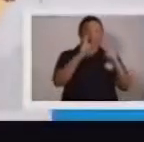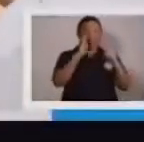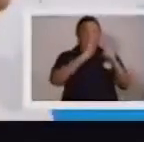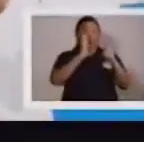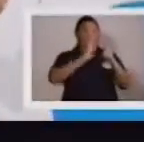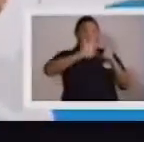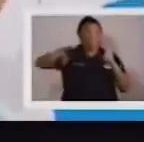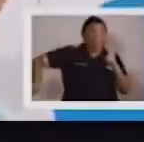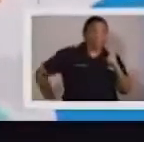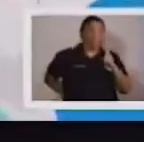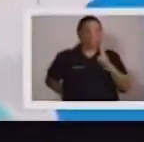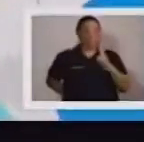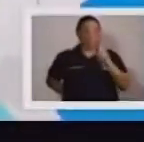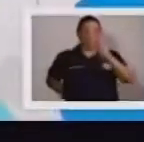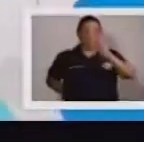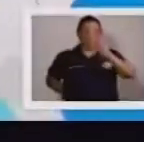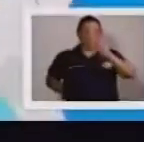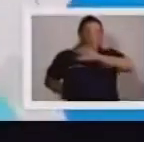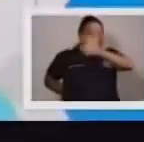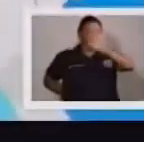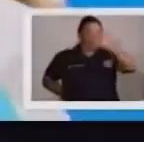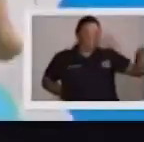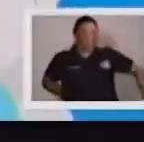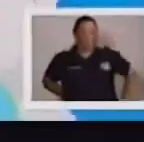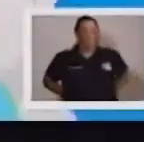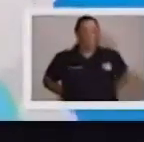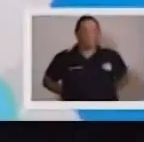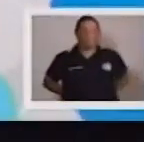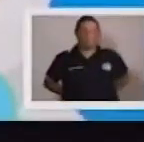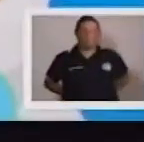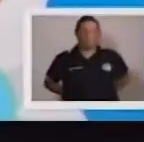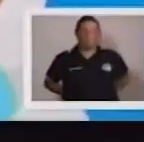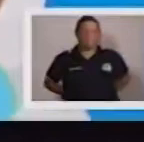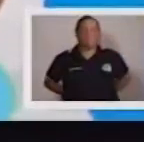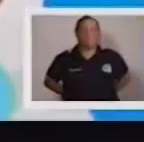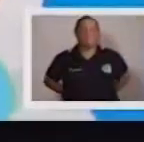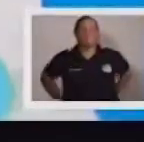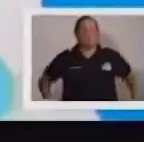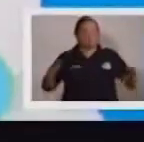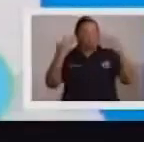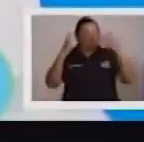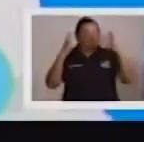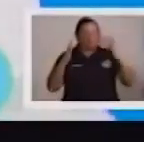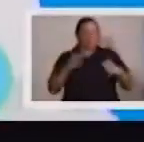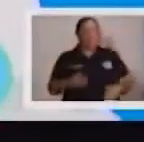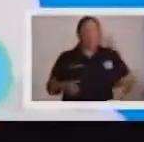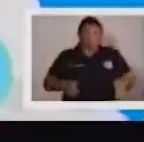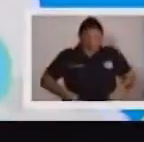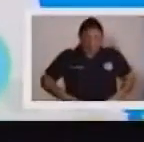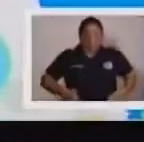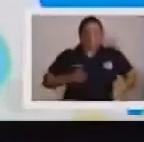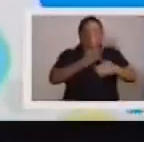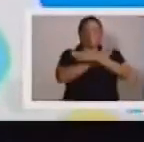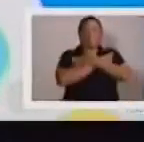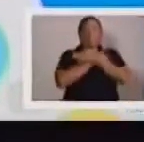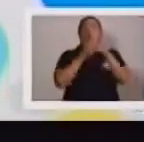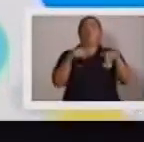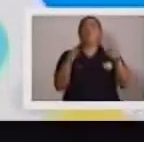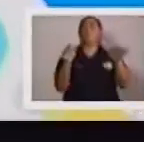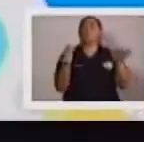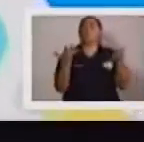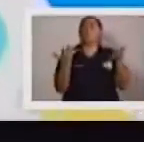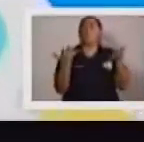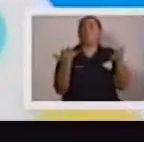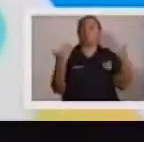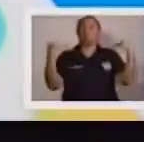ya me voy. Yo también. Ahora el de en medio. El de en medio y vamos a llevar nuestras manos a los hombros. Muy